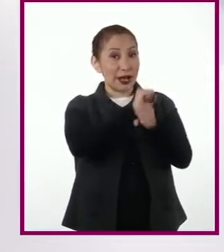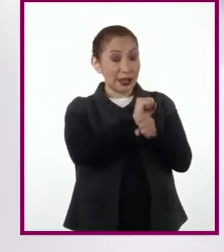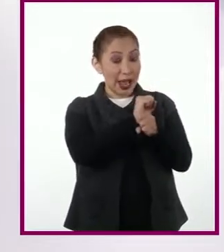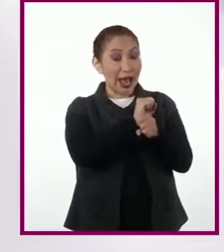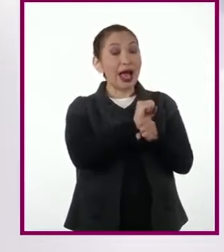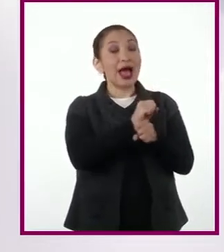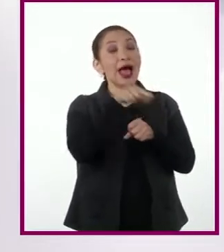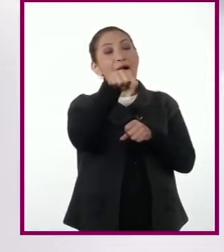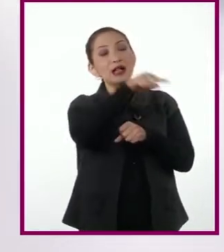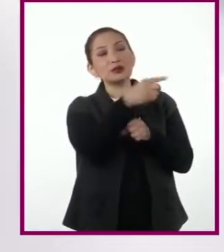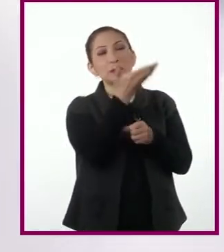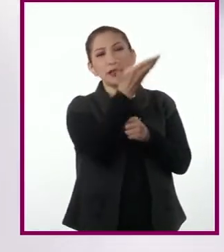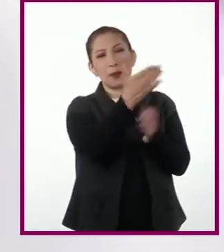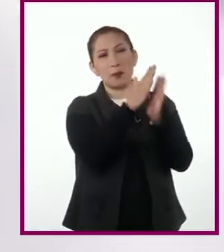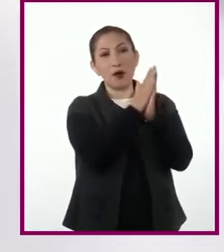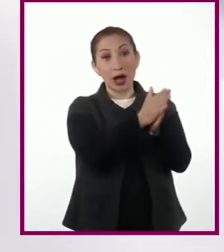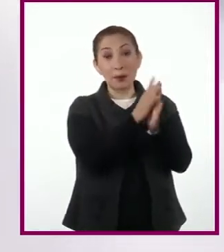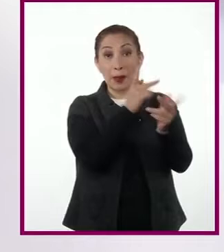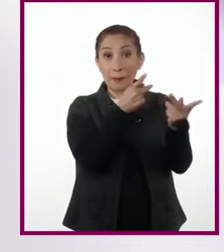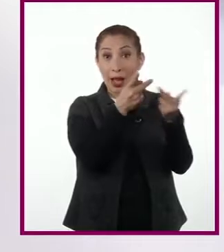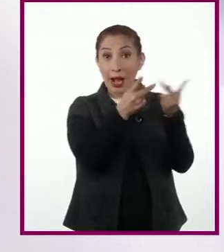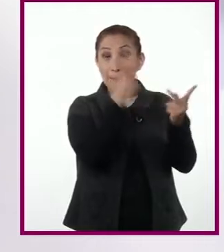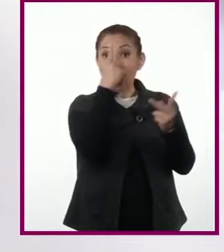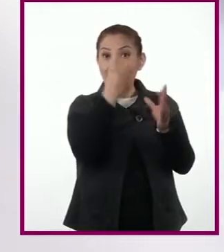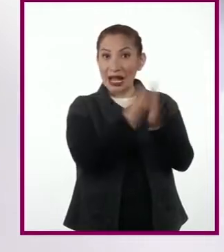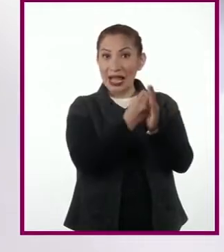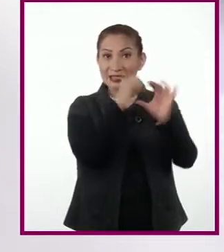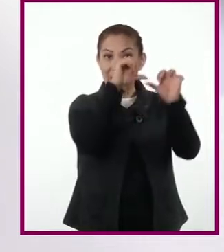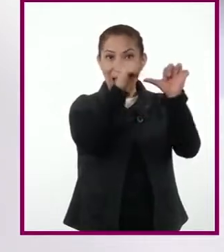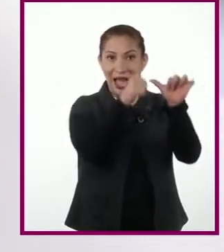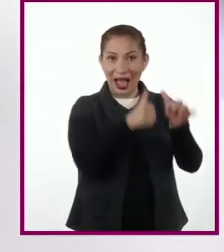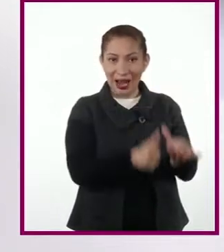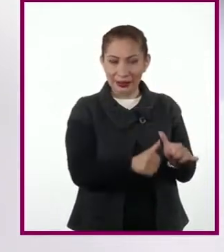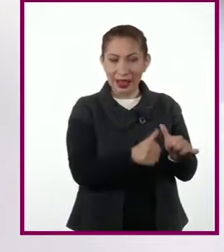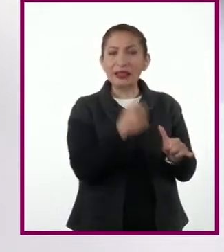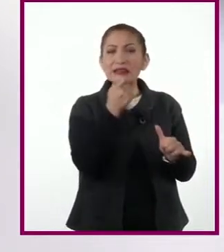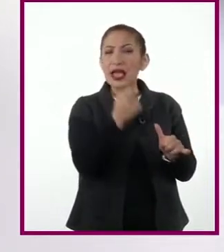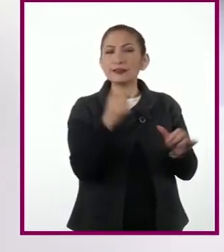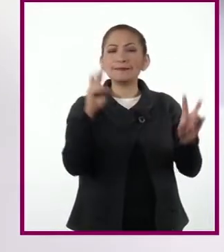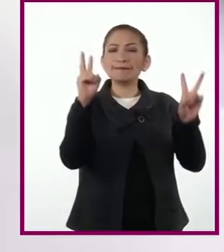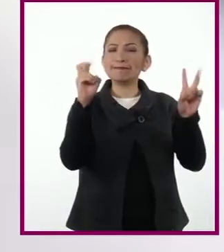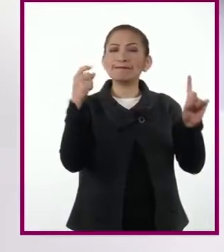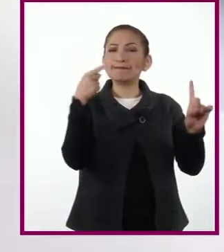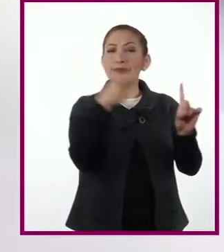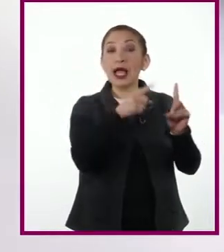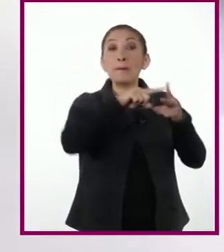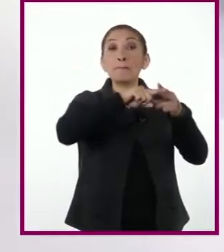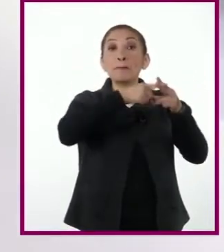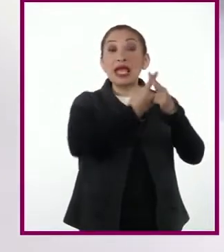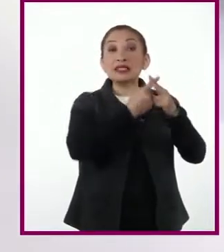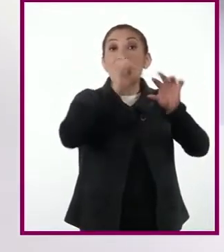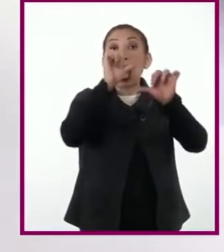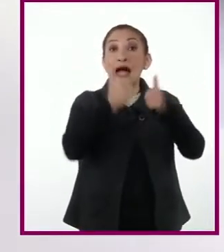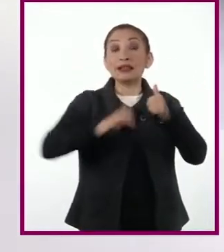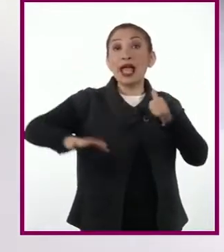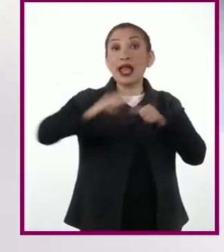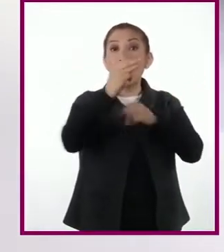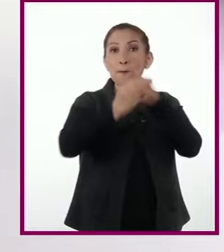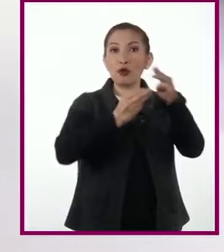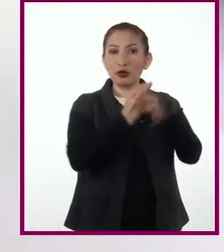a los cuales les pedimos que se alisten para tomar su clase de artes, la cual lleva por título Los inicios del arte en el